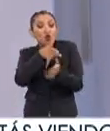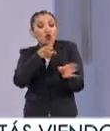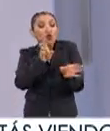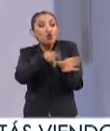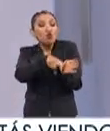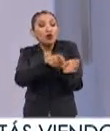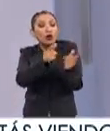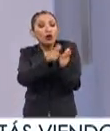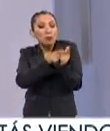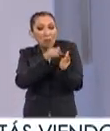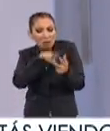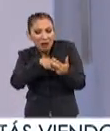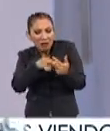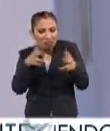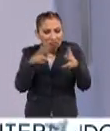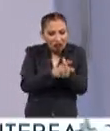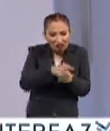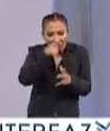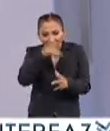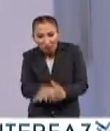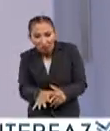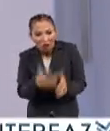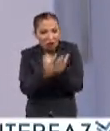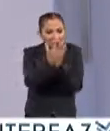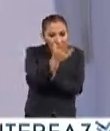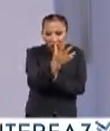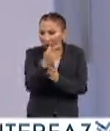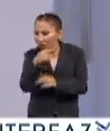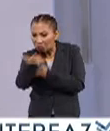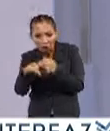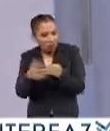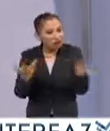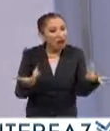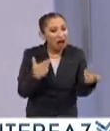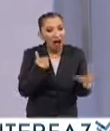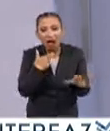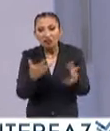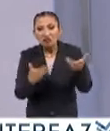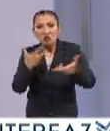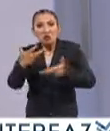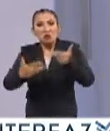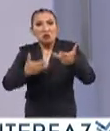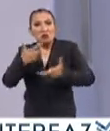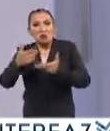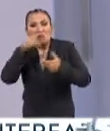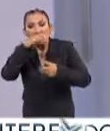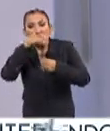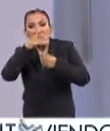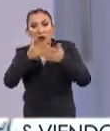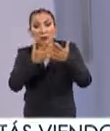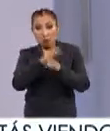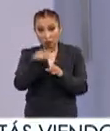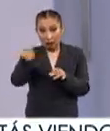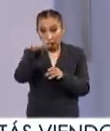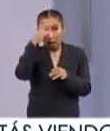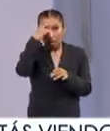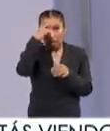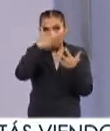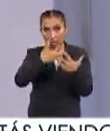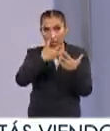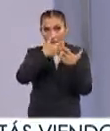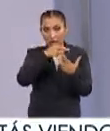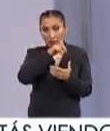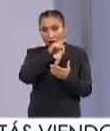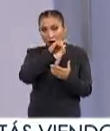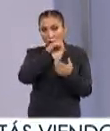en donde empieza a haber violencia, en donde empiezan a todos a avivar los ánimos de violencia, porque a nivel neurociencia